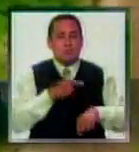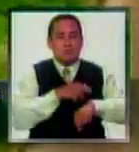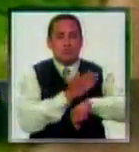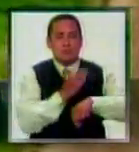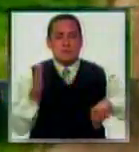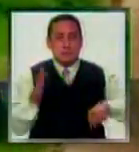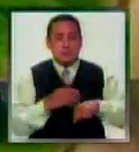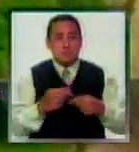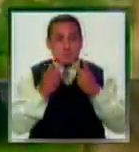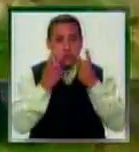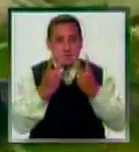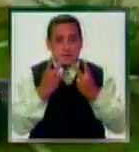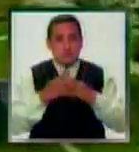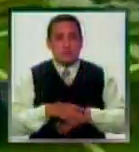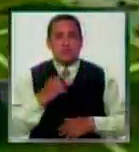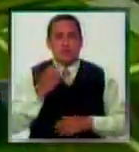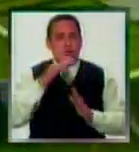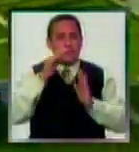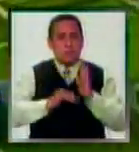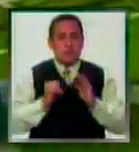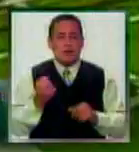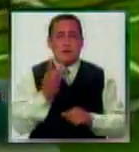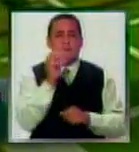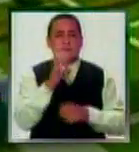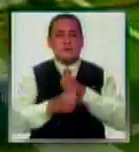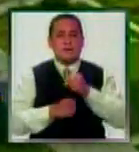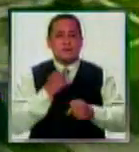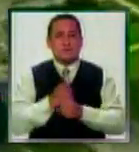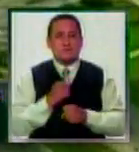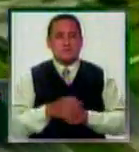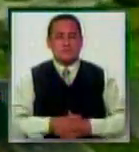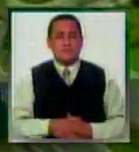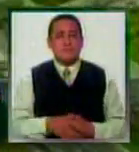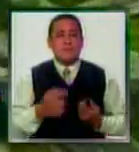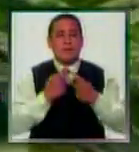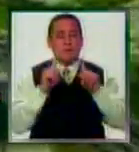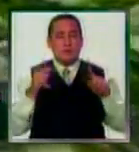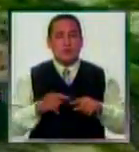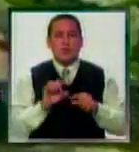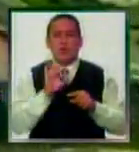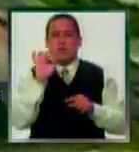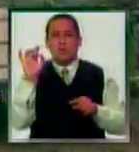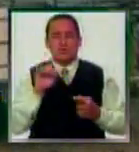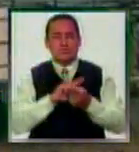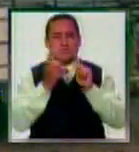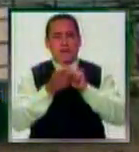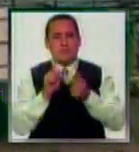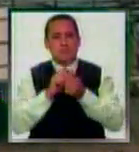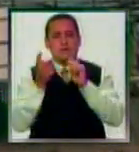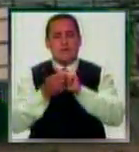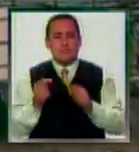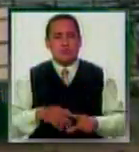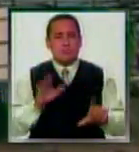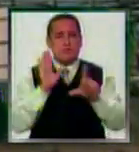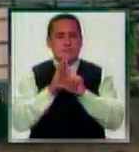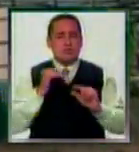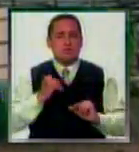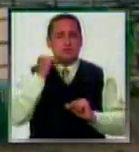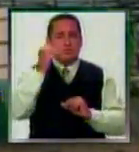periodo, escúchelo bien, no menor a 20 años. Sin embargo, otras modificatorias como el Decreto